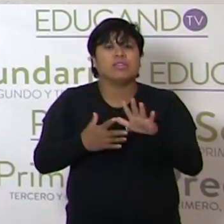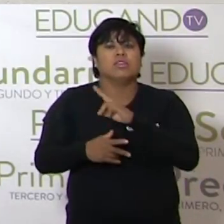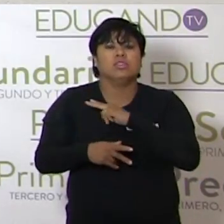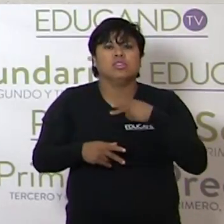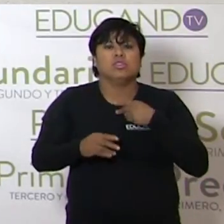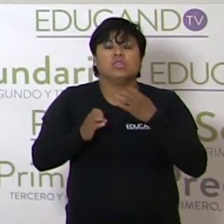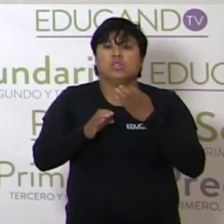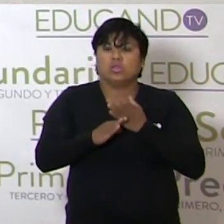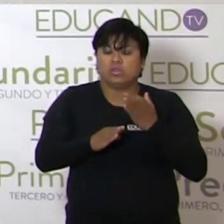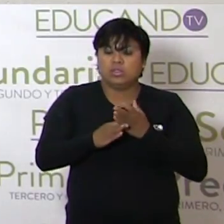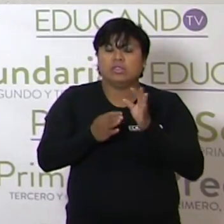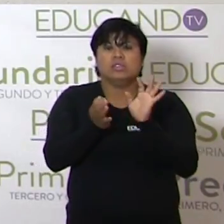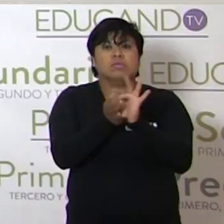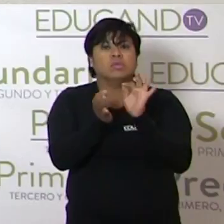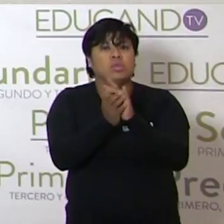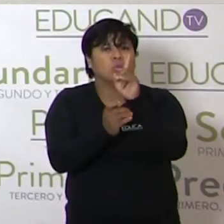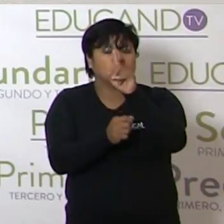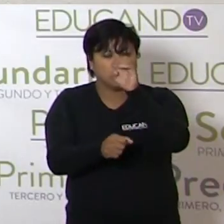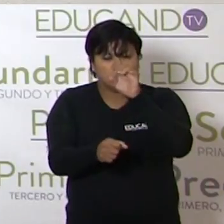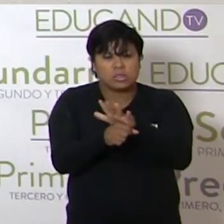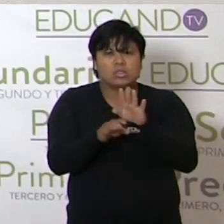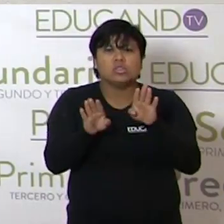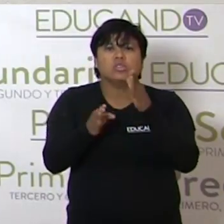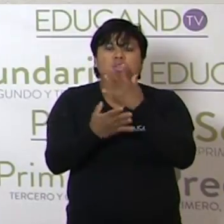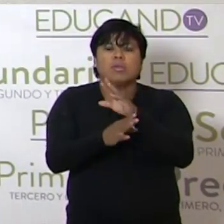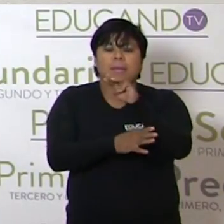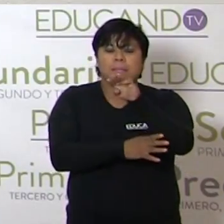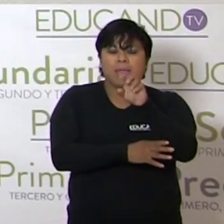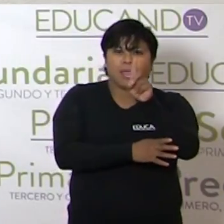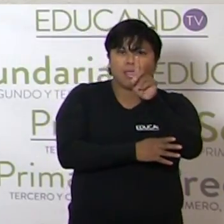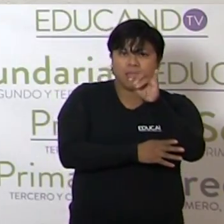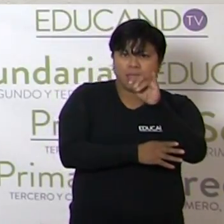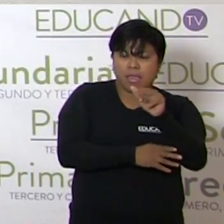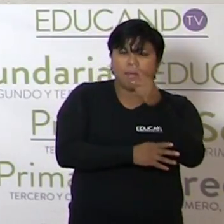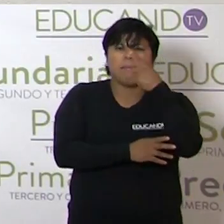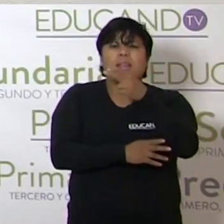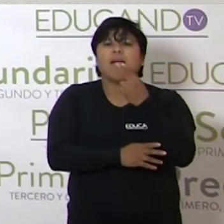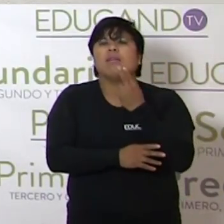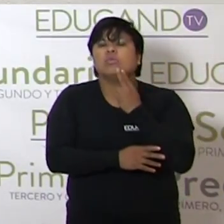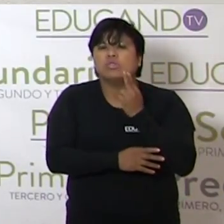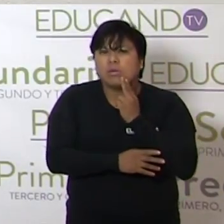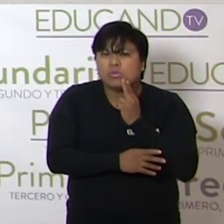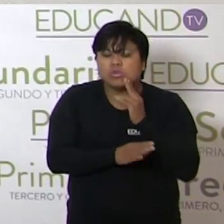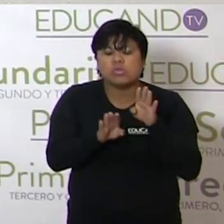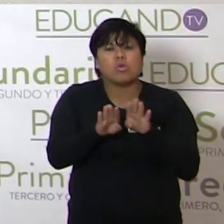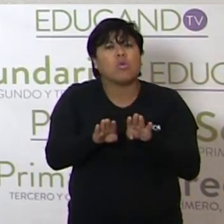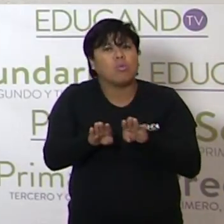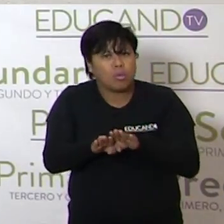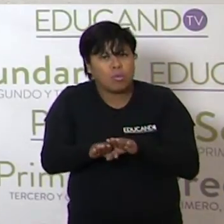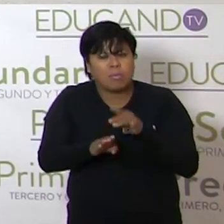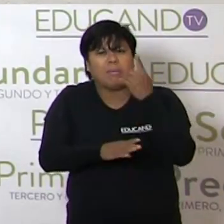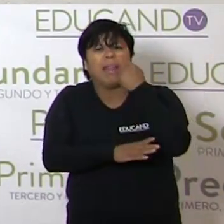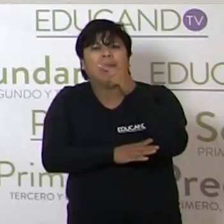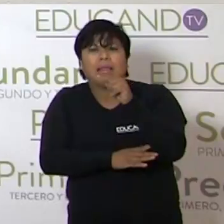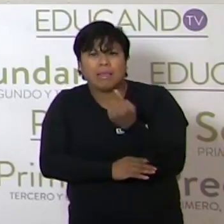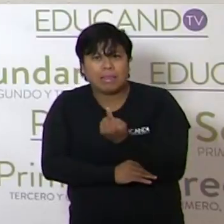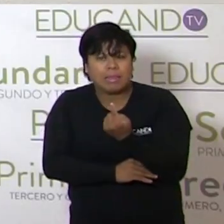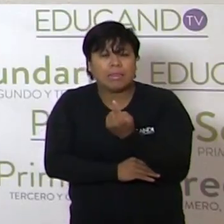a tocar específicamente ahorita lo que es la media. ¿Para qué nos sirve o cómo la utilizamos? Bueno,